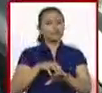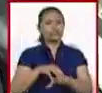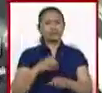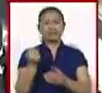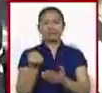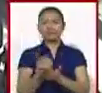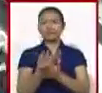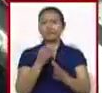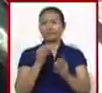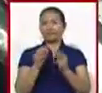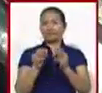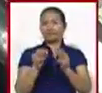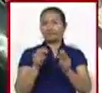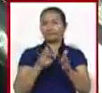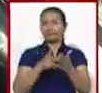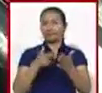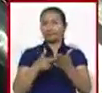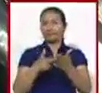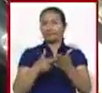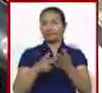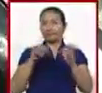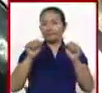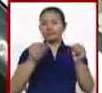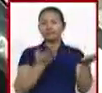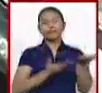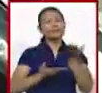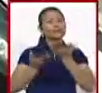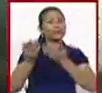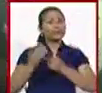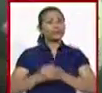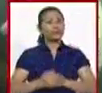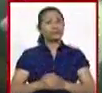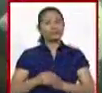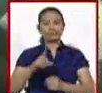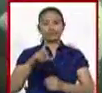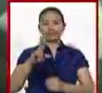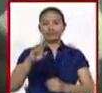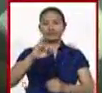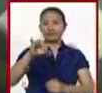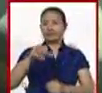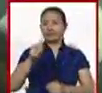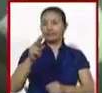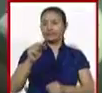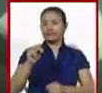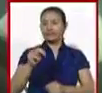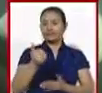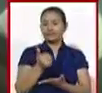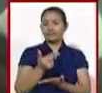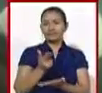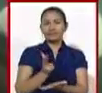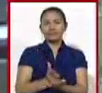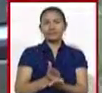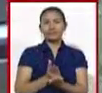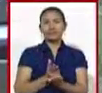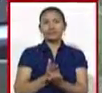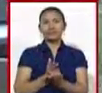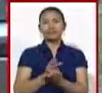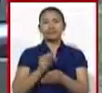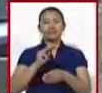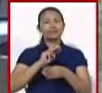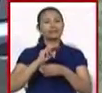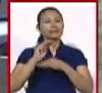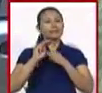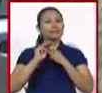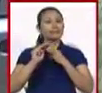nueva terminal. Entonces me indicaron si le podía llevar a Barrio Luján a una parada de línea de micro,